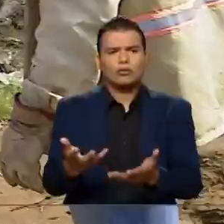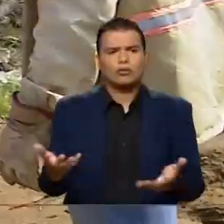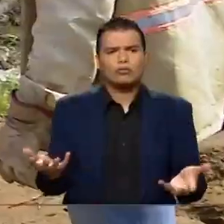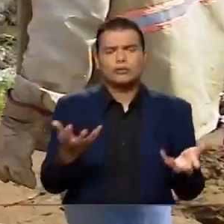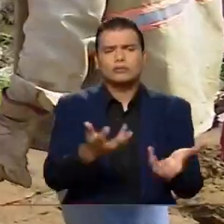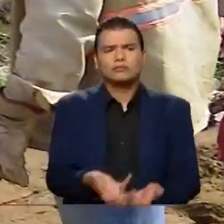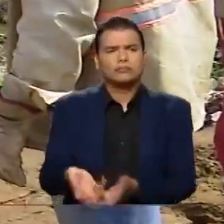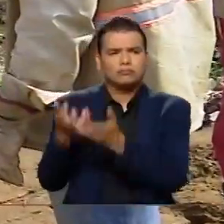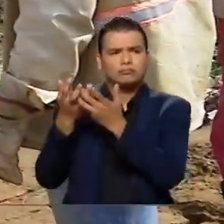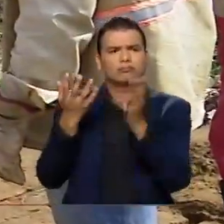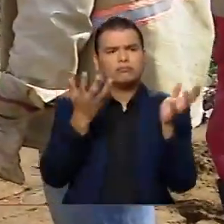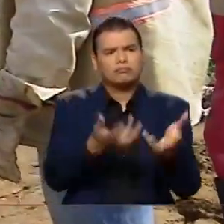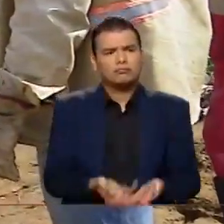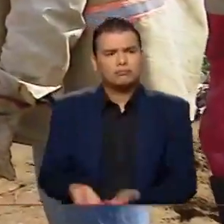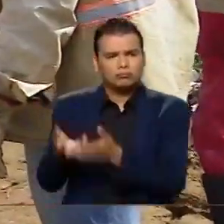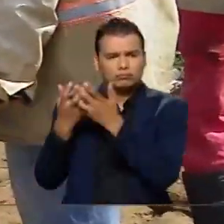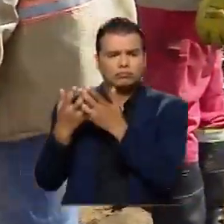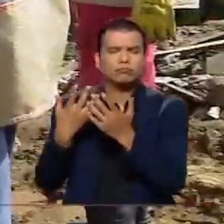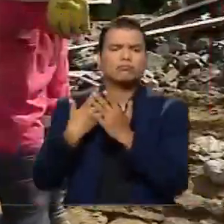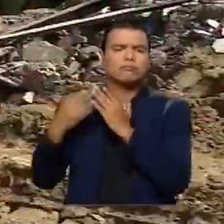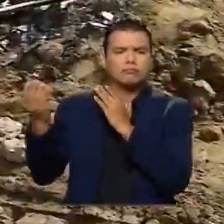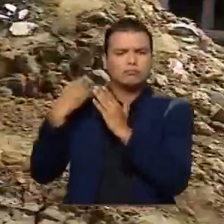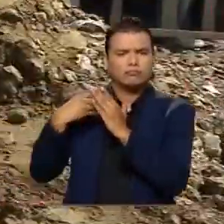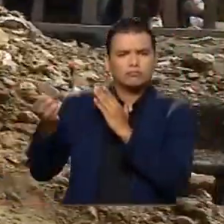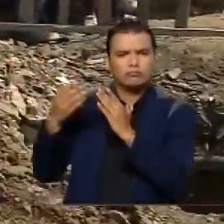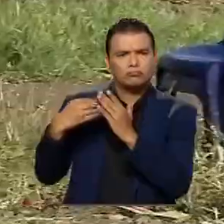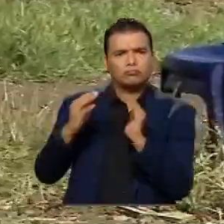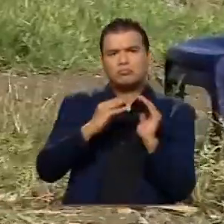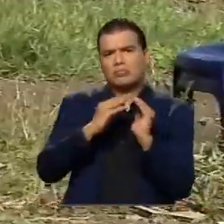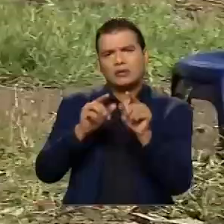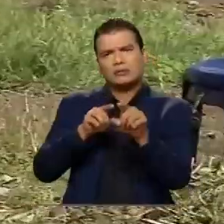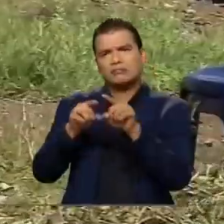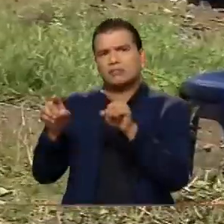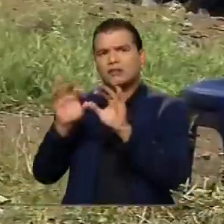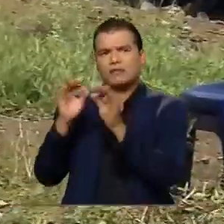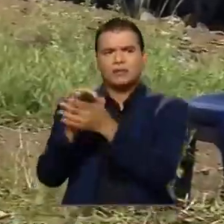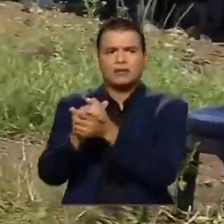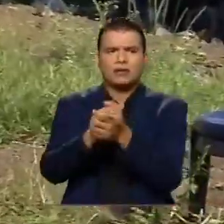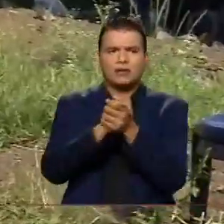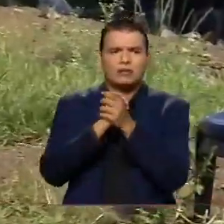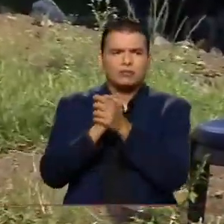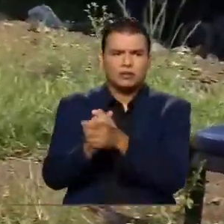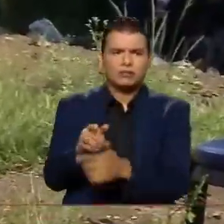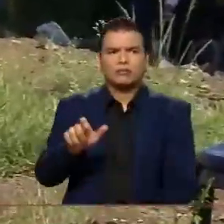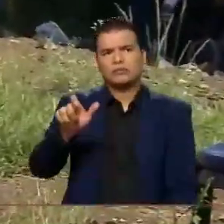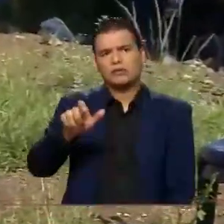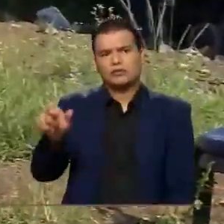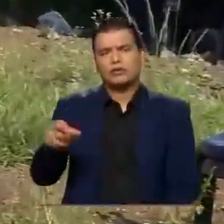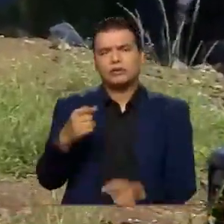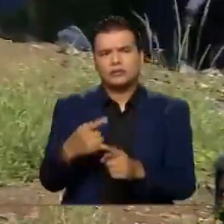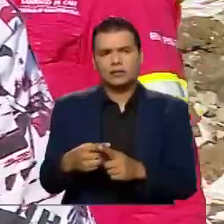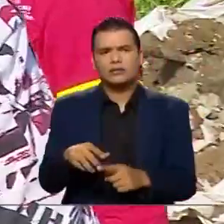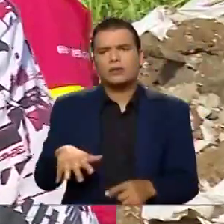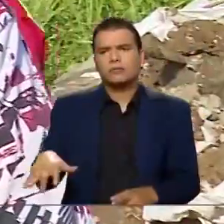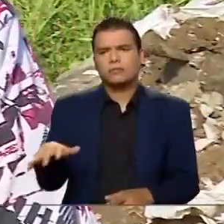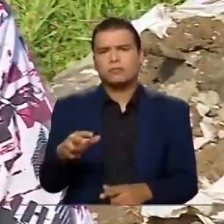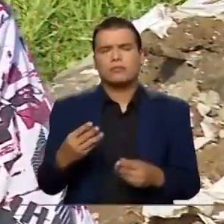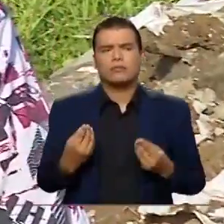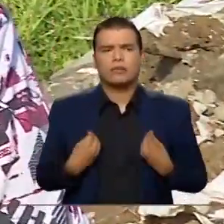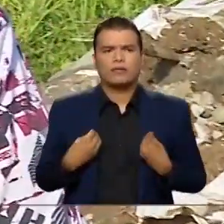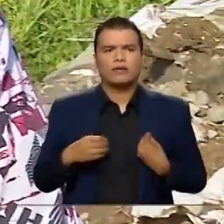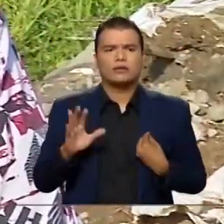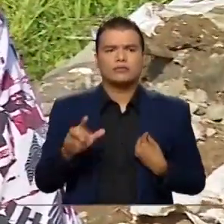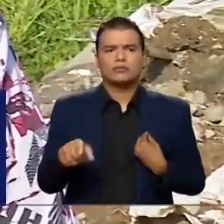estos camiones que salen de la invasión Estambul hacia casas de familiares y amigos de quienes son desalojados. La autoridad están